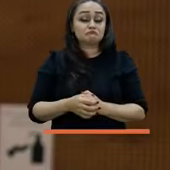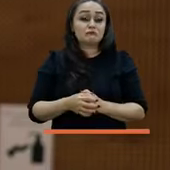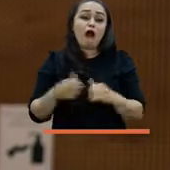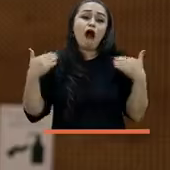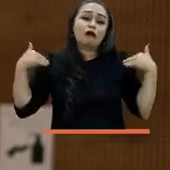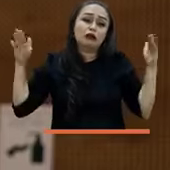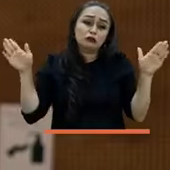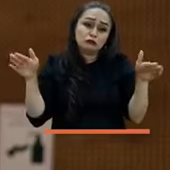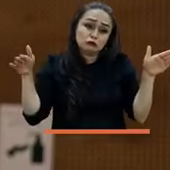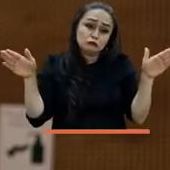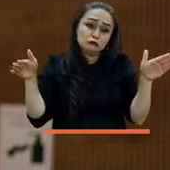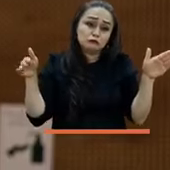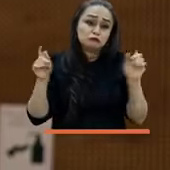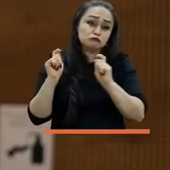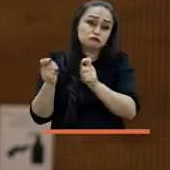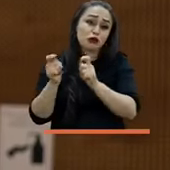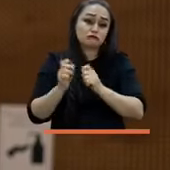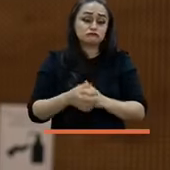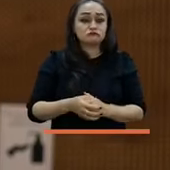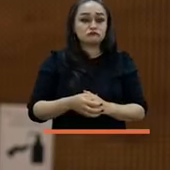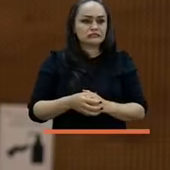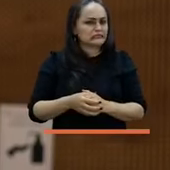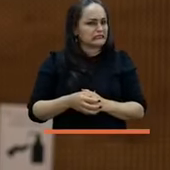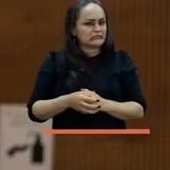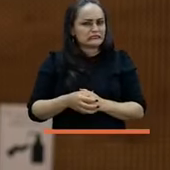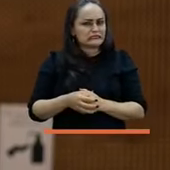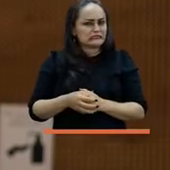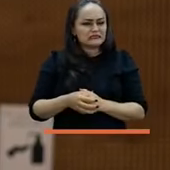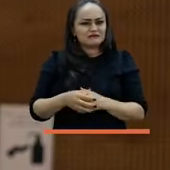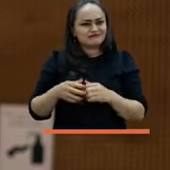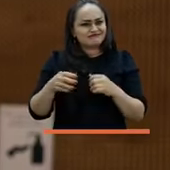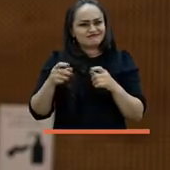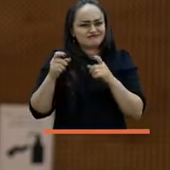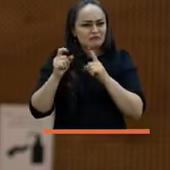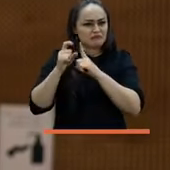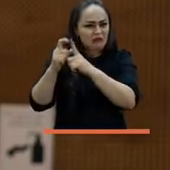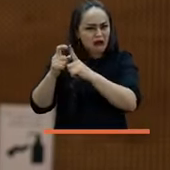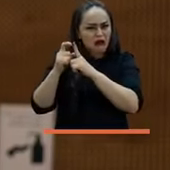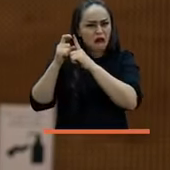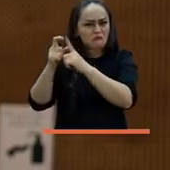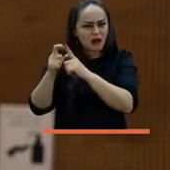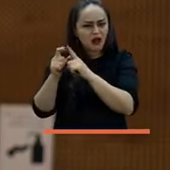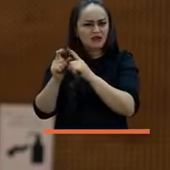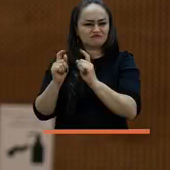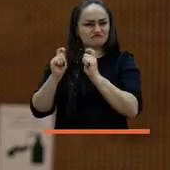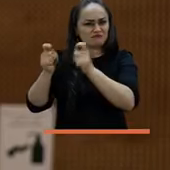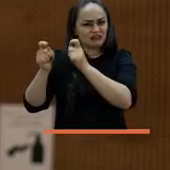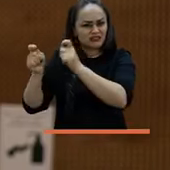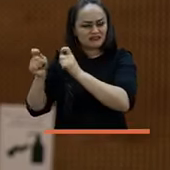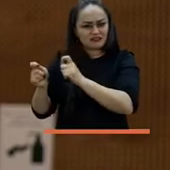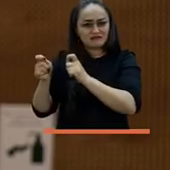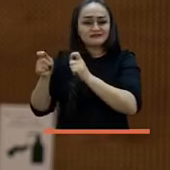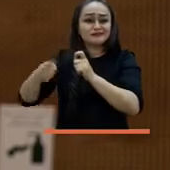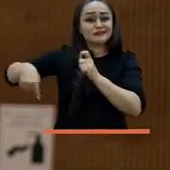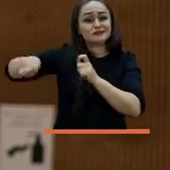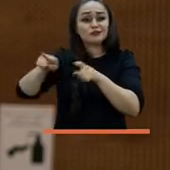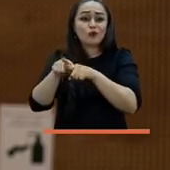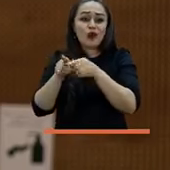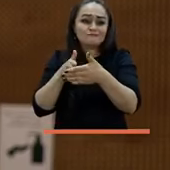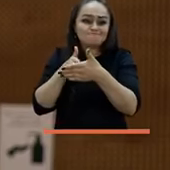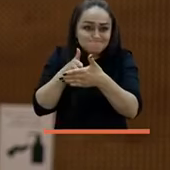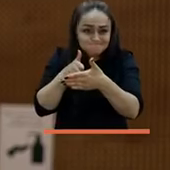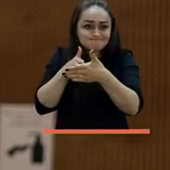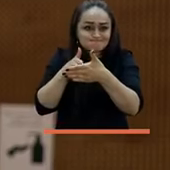angelito y no nos damos cuenta que con esos términos pues también creamos dificultades para acceder a oportunidades laborales